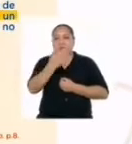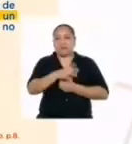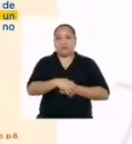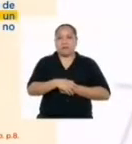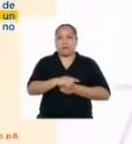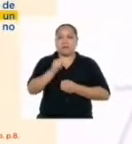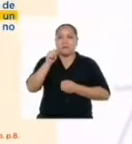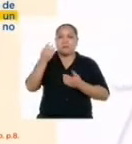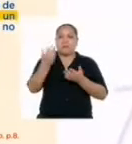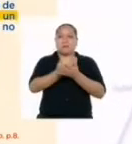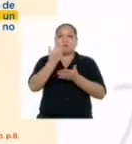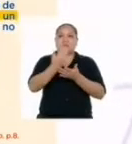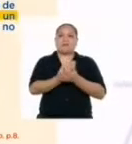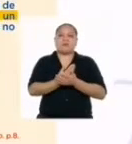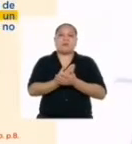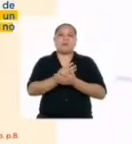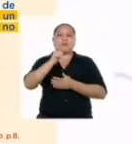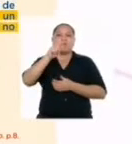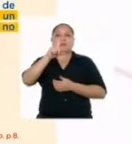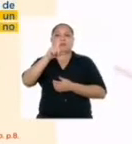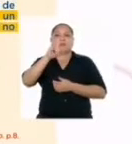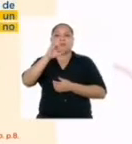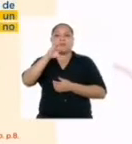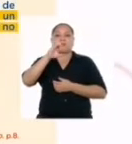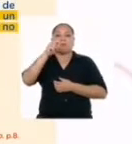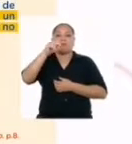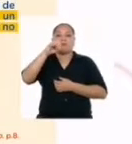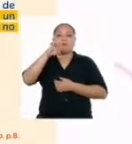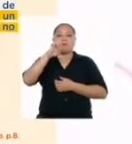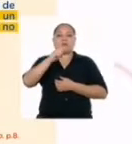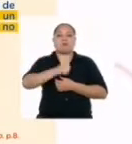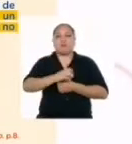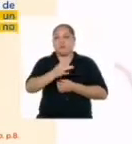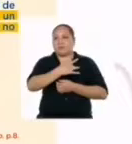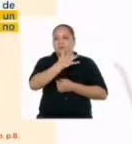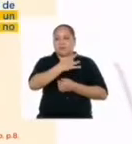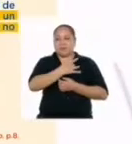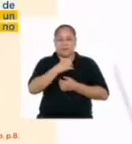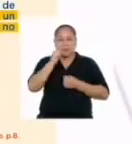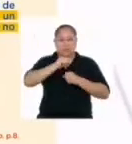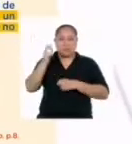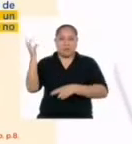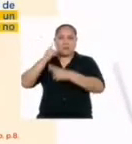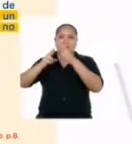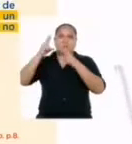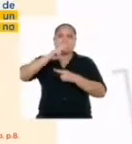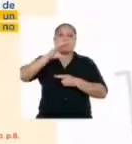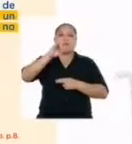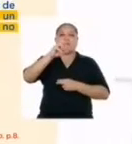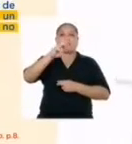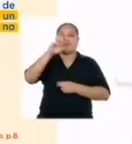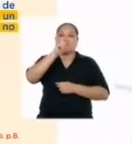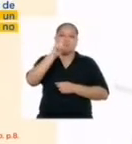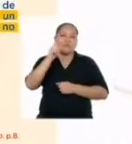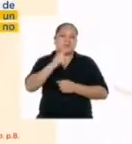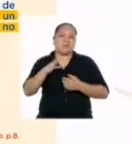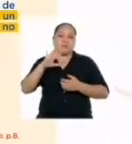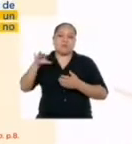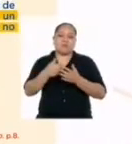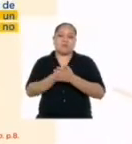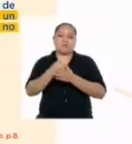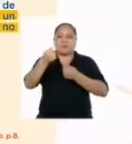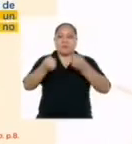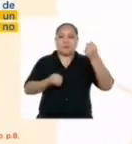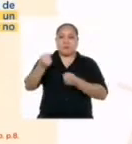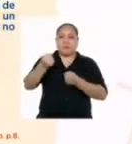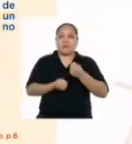tendrá un nuevo aliciente, es decir, un incentivo para volver a Caral. Pero esta vez ya no irá con el automóvil con el que llegó la